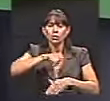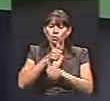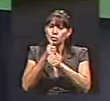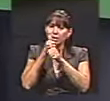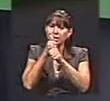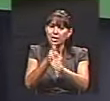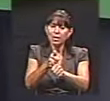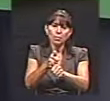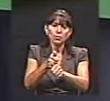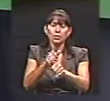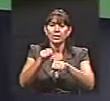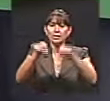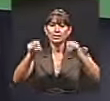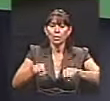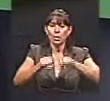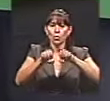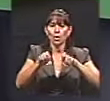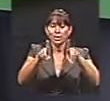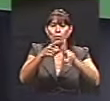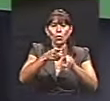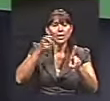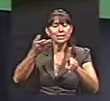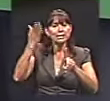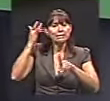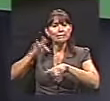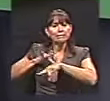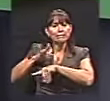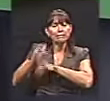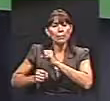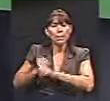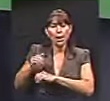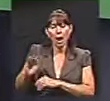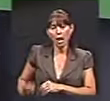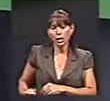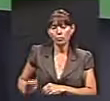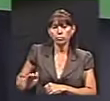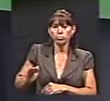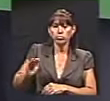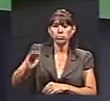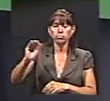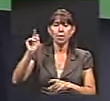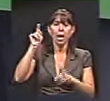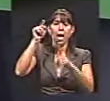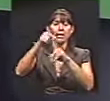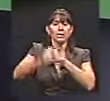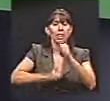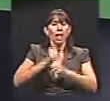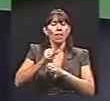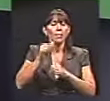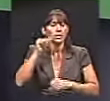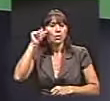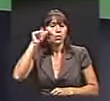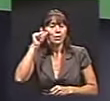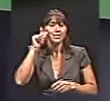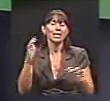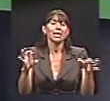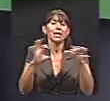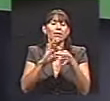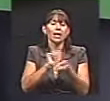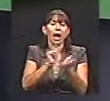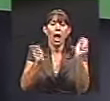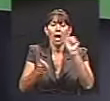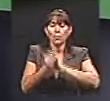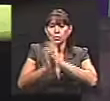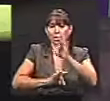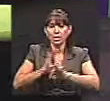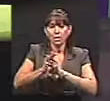sistema educativo hasta que llegamos a las edades más adultas que tienen que ver con cambios de tipo generacional y